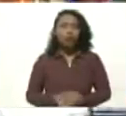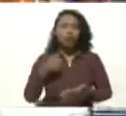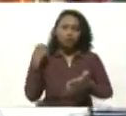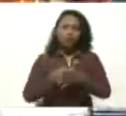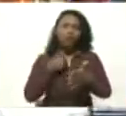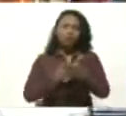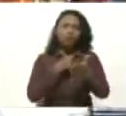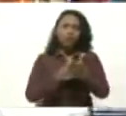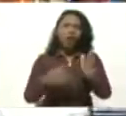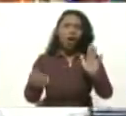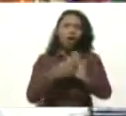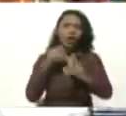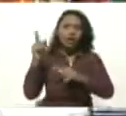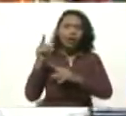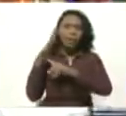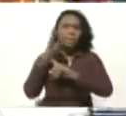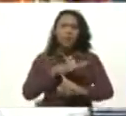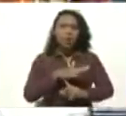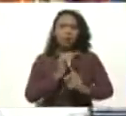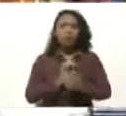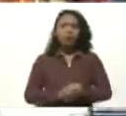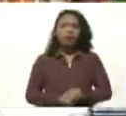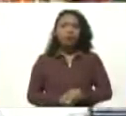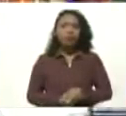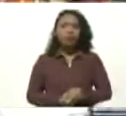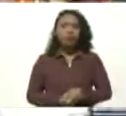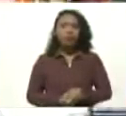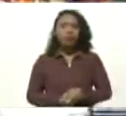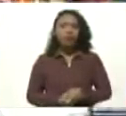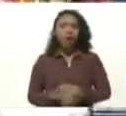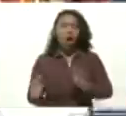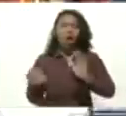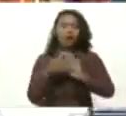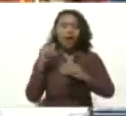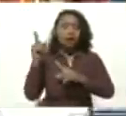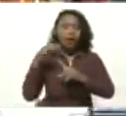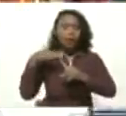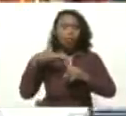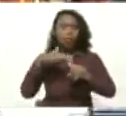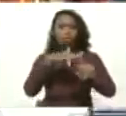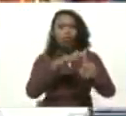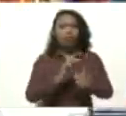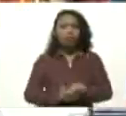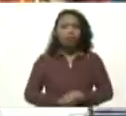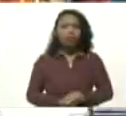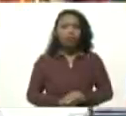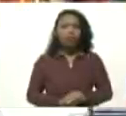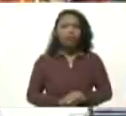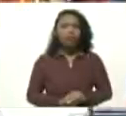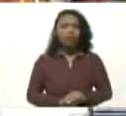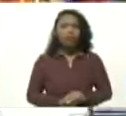Luchemos contra estas opresiones, contra estas persecuciones.